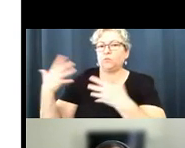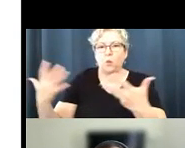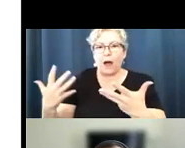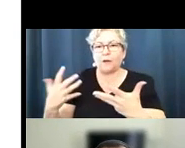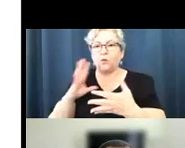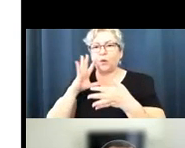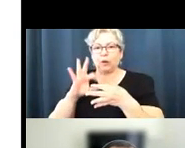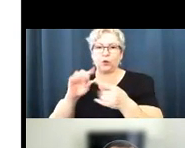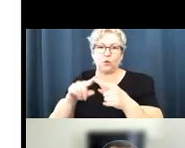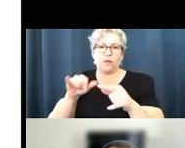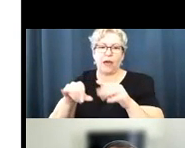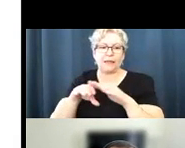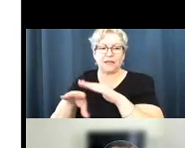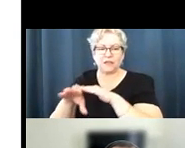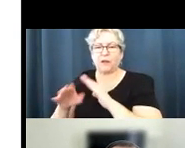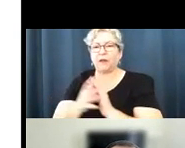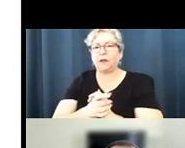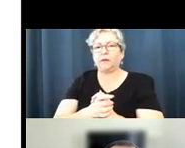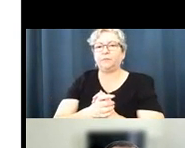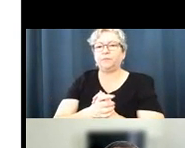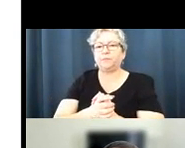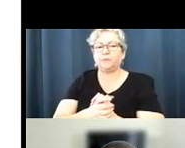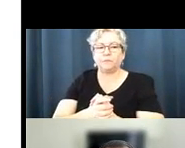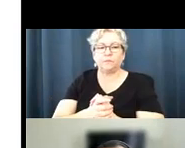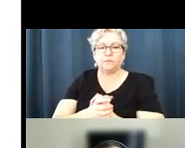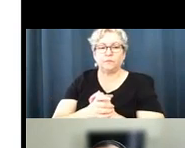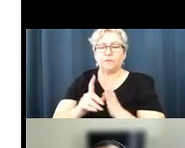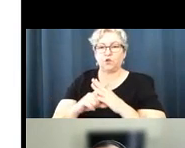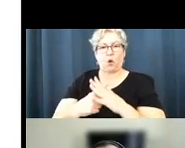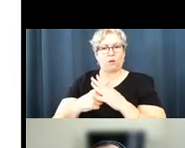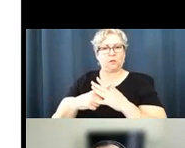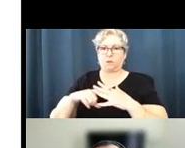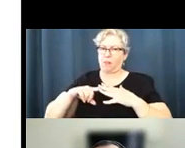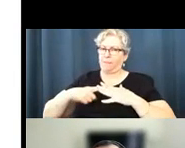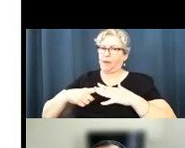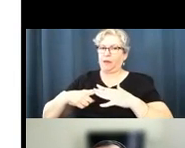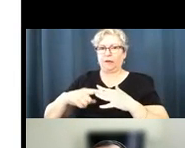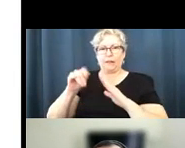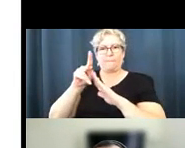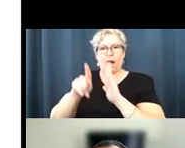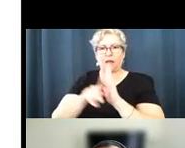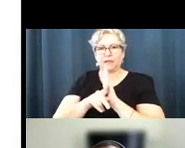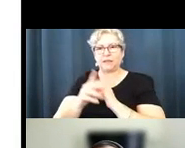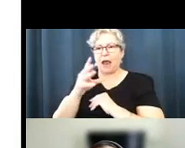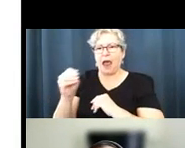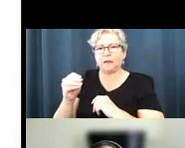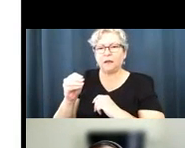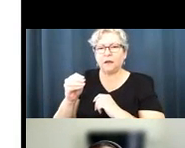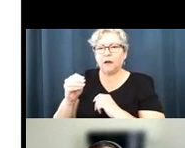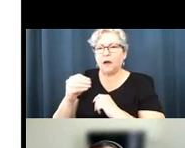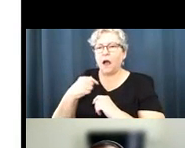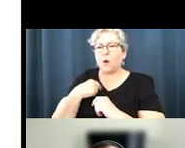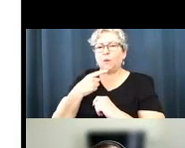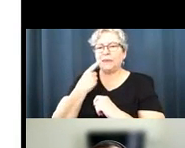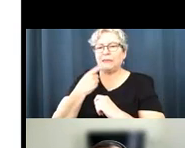accesibilidad es y cuál es la responsabilidad que tienen con las personas que lo necesitan. Entonces, empiece desde el principio con una buena